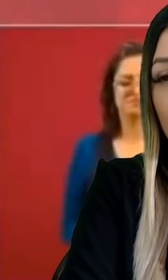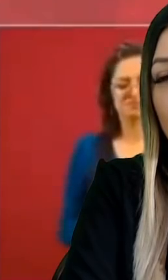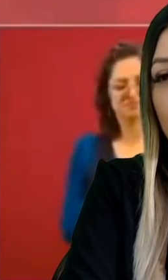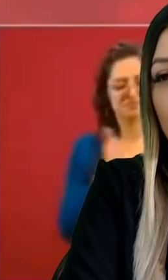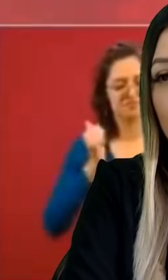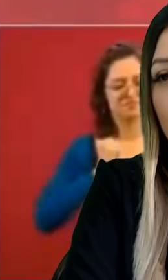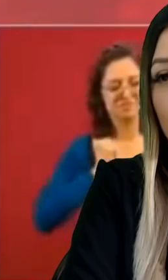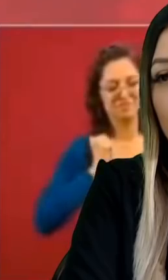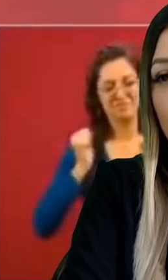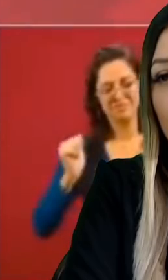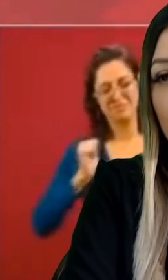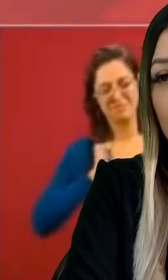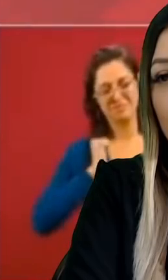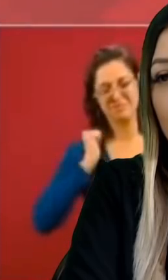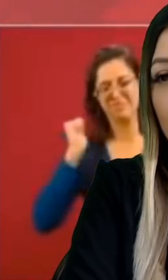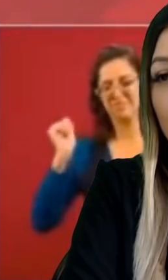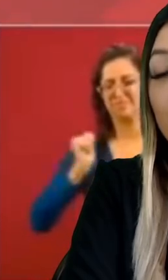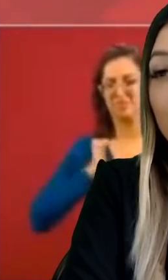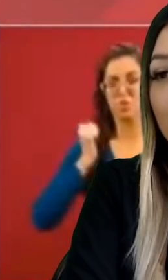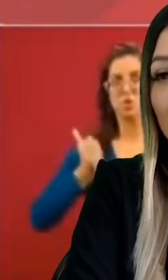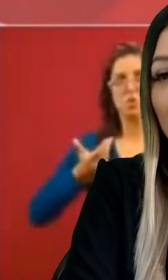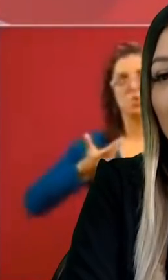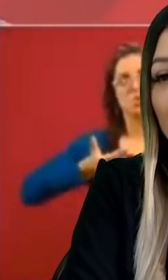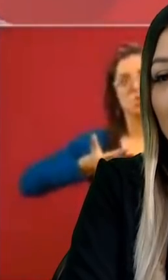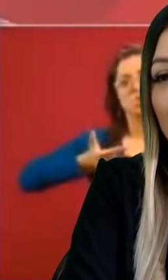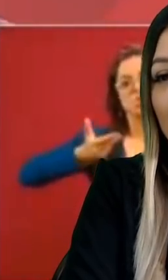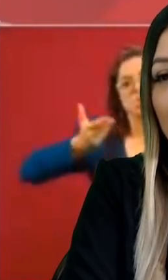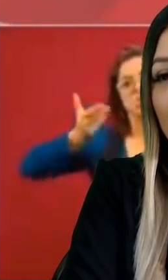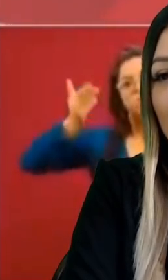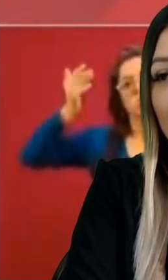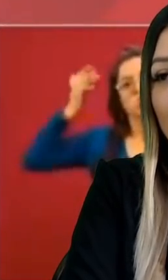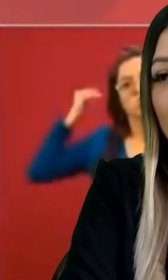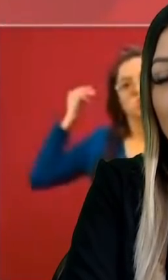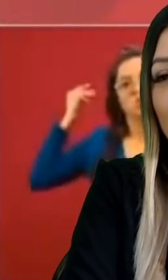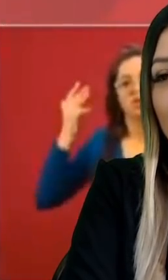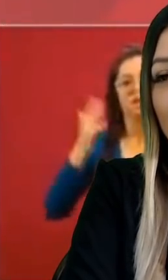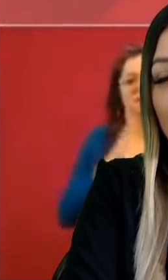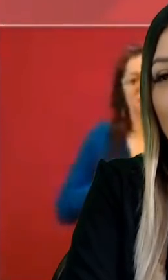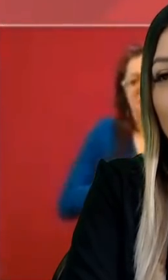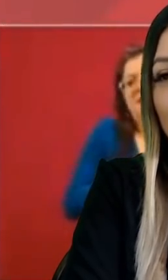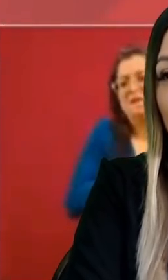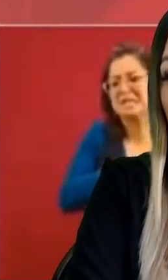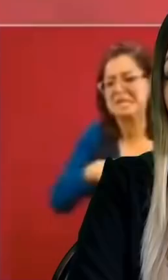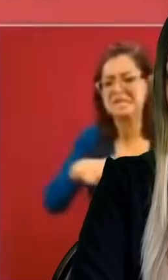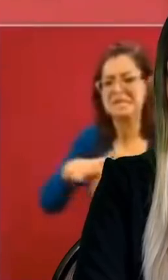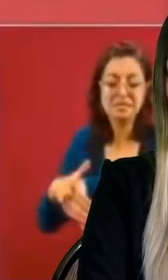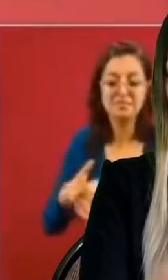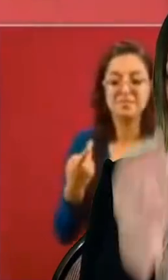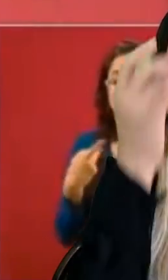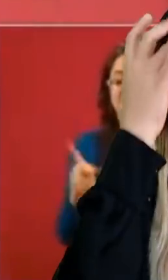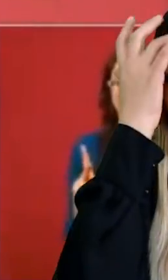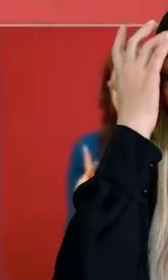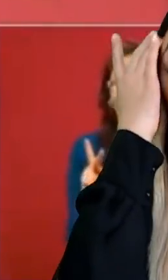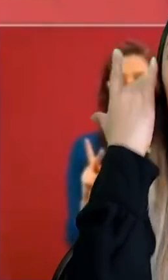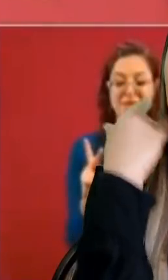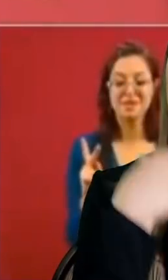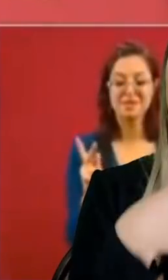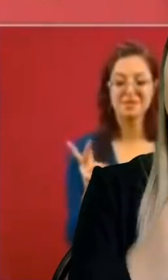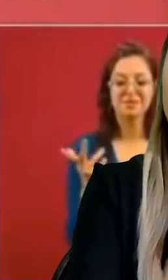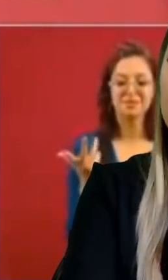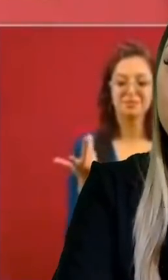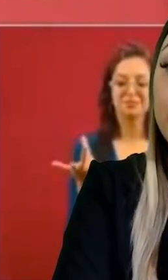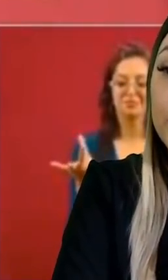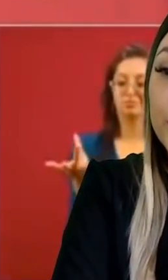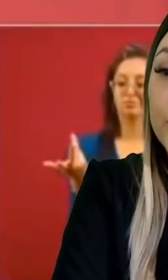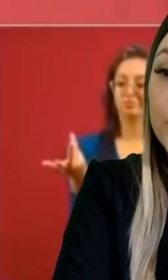mis paisanos, los pajés, que tenían alarma, pero tenían hoy,